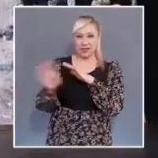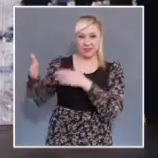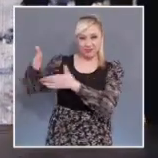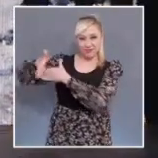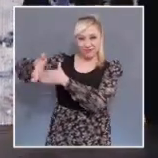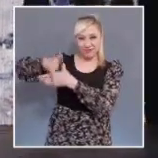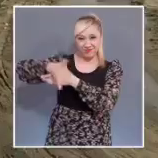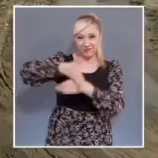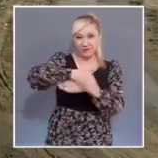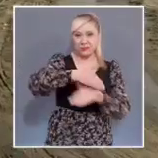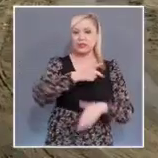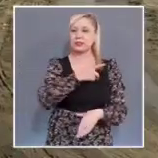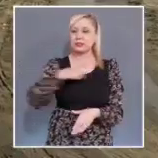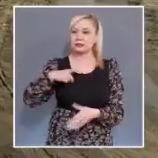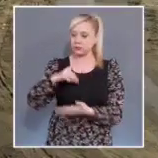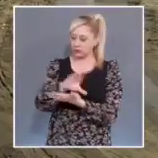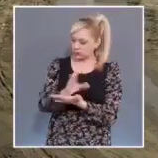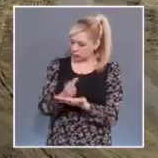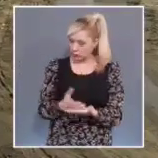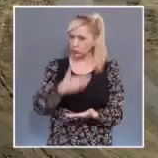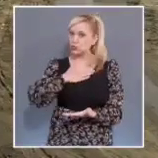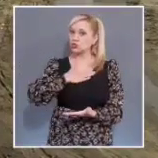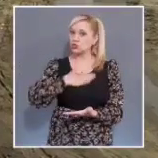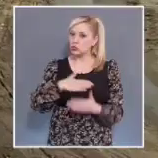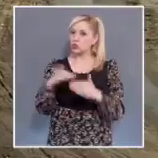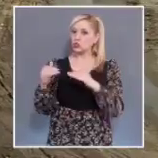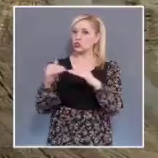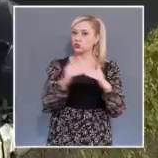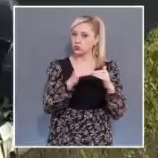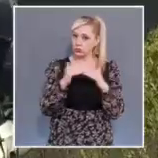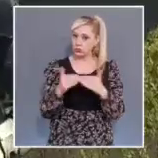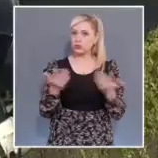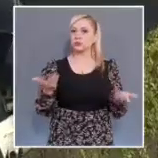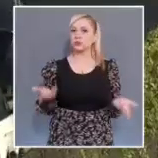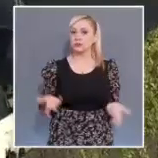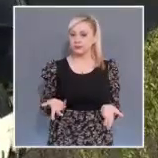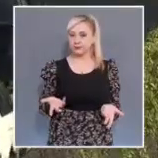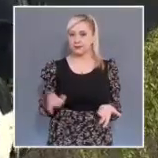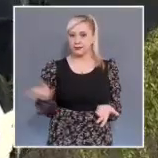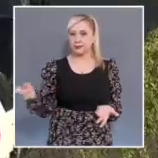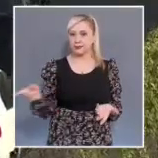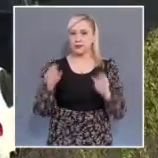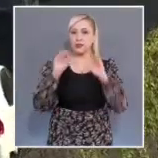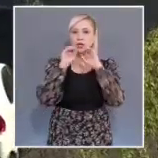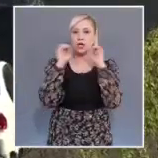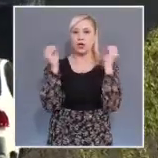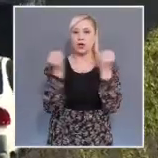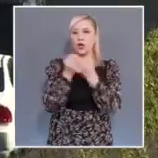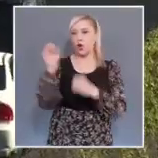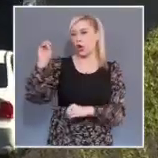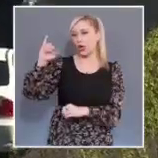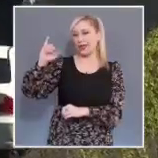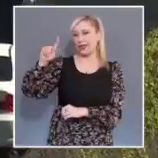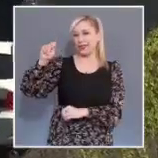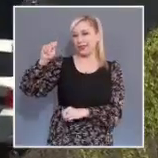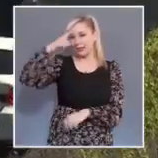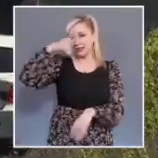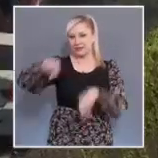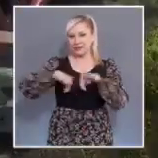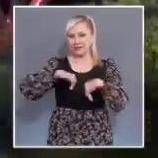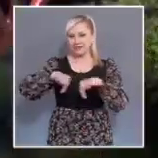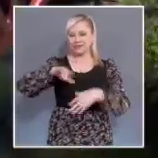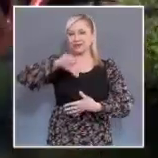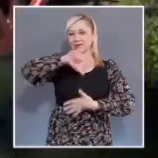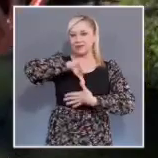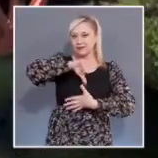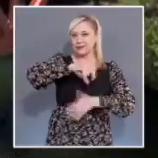contratación. La Organización Internacional del Trabajo reveló que América Latina y el Caribe es la región cuya migración